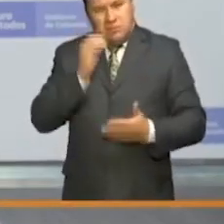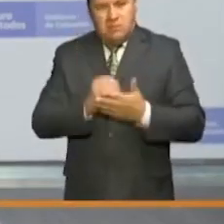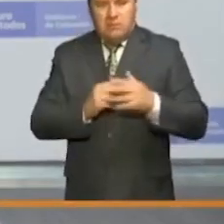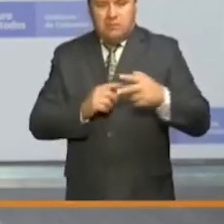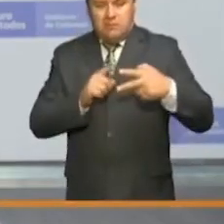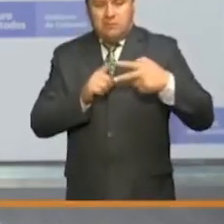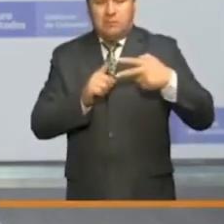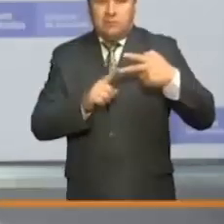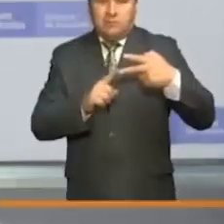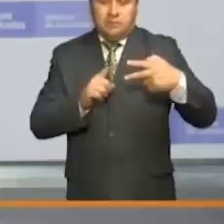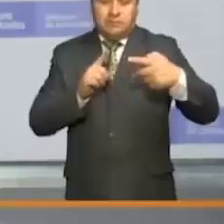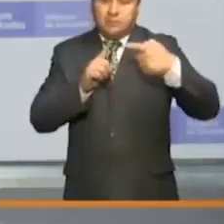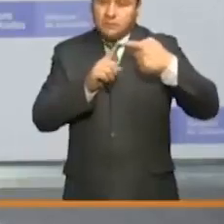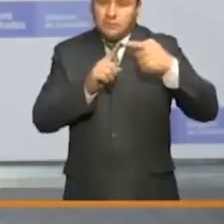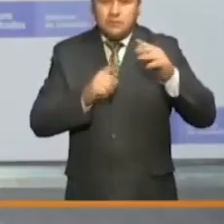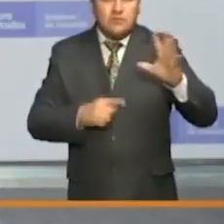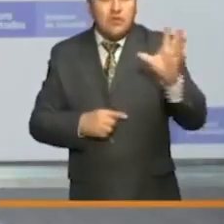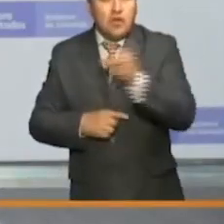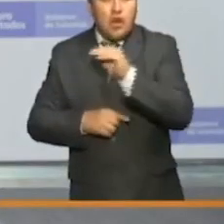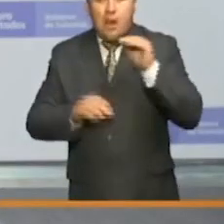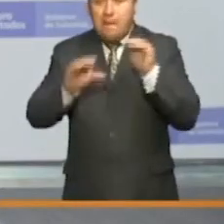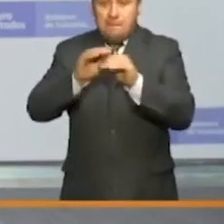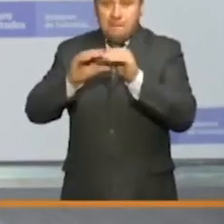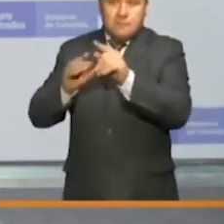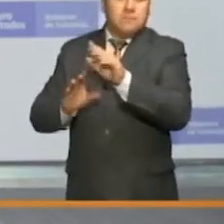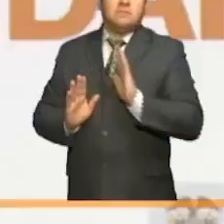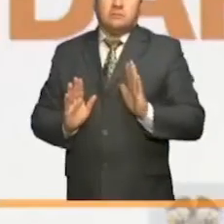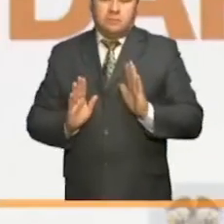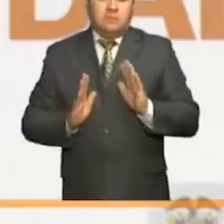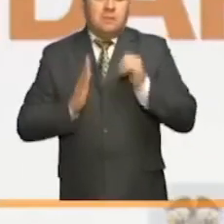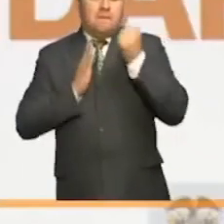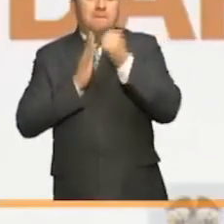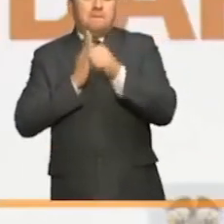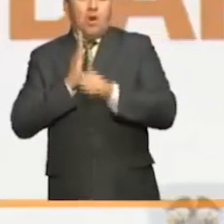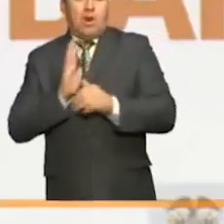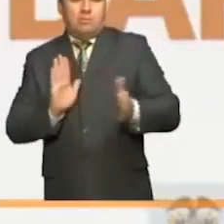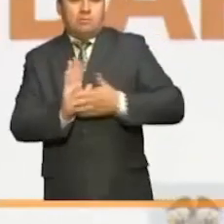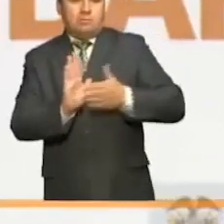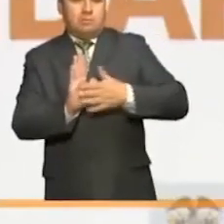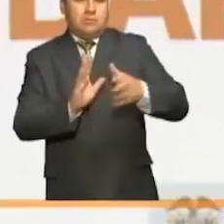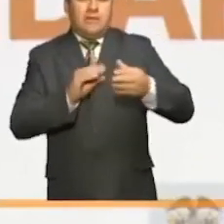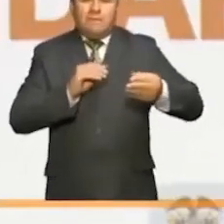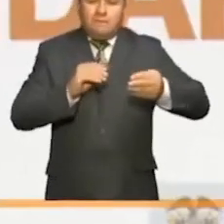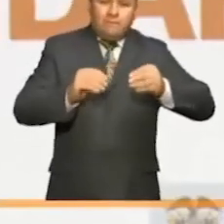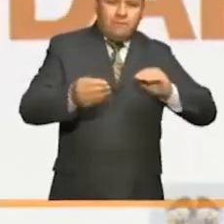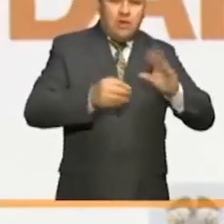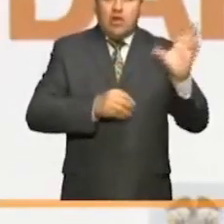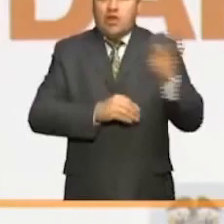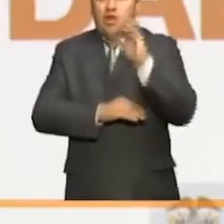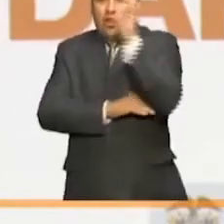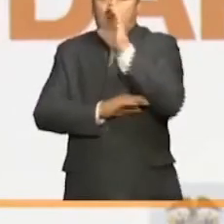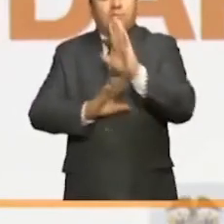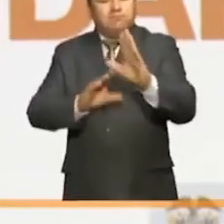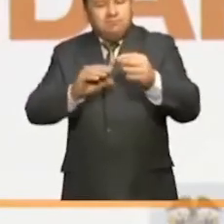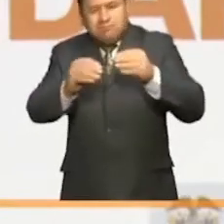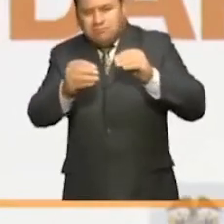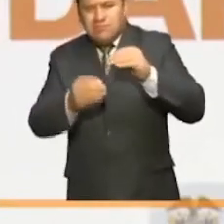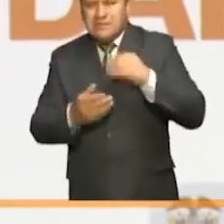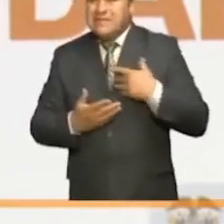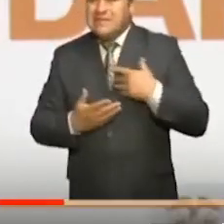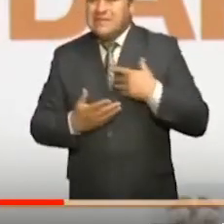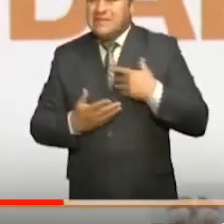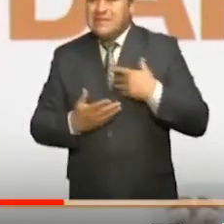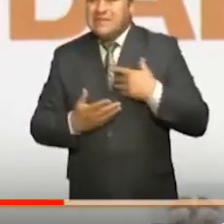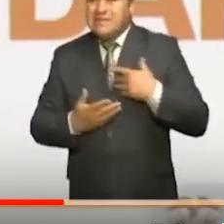el primero es todos los bancos han sacado programas para aliviar a las dos colombianas que se están viendo en